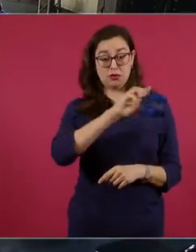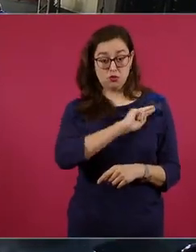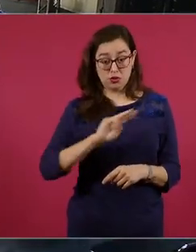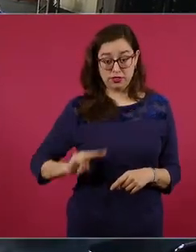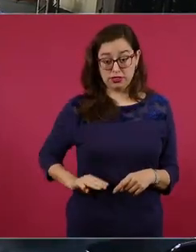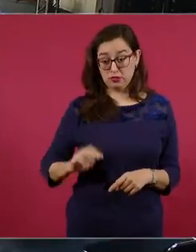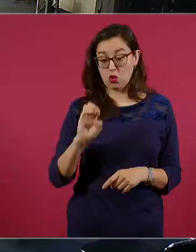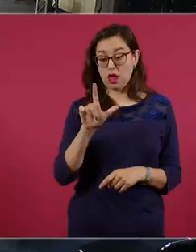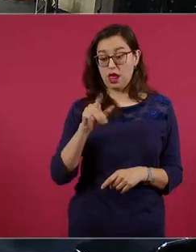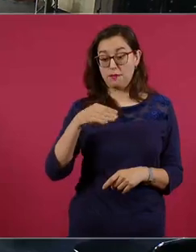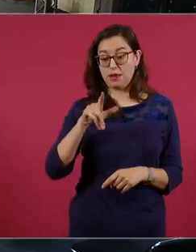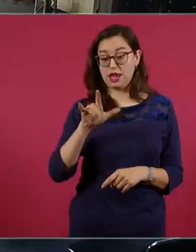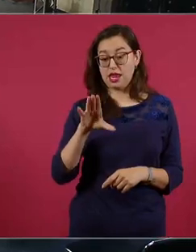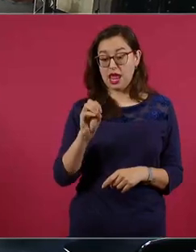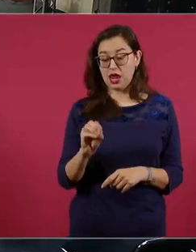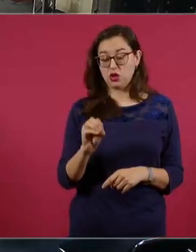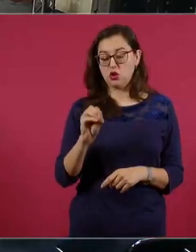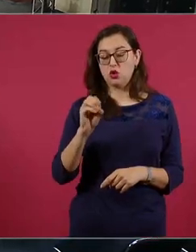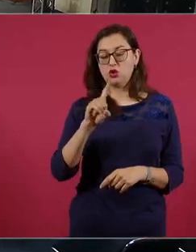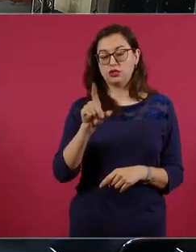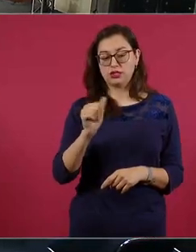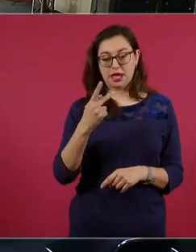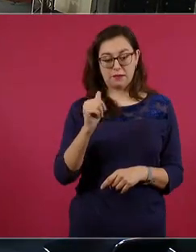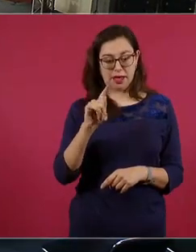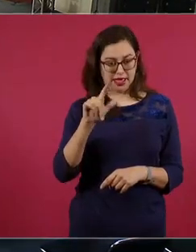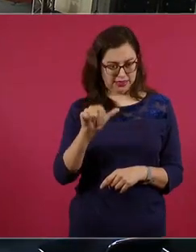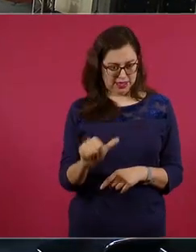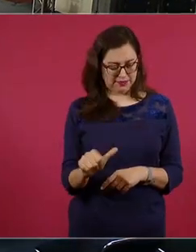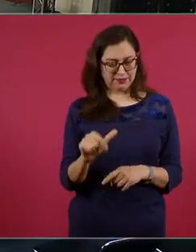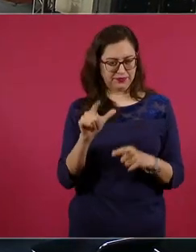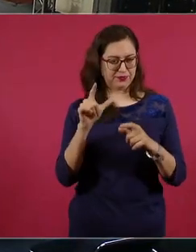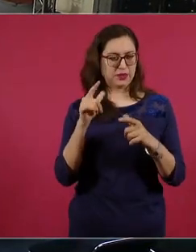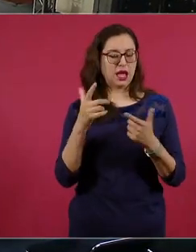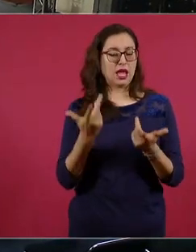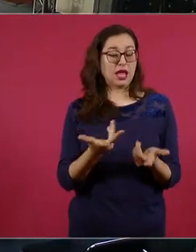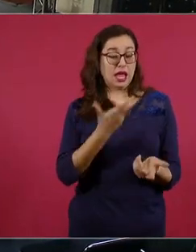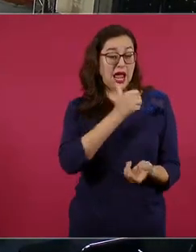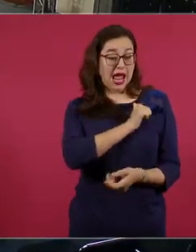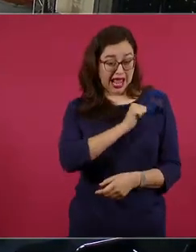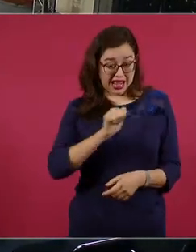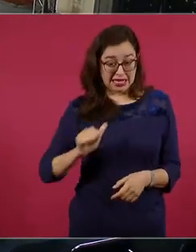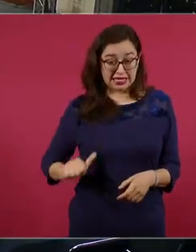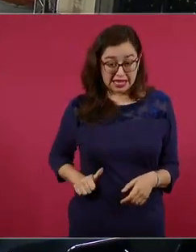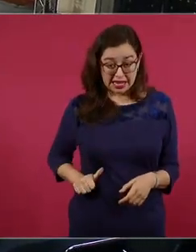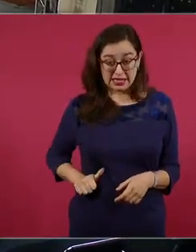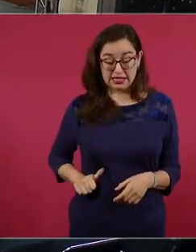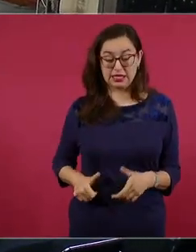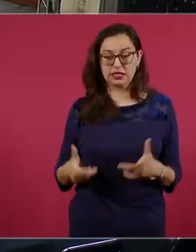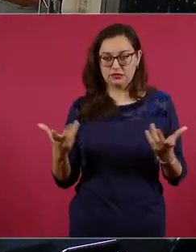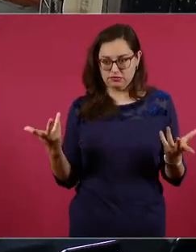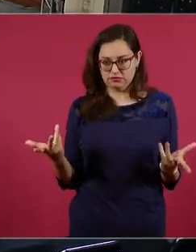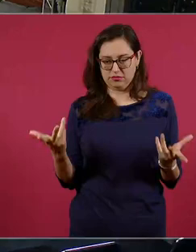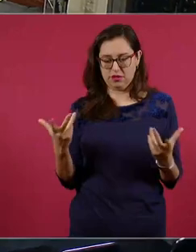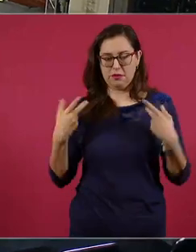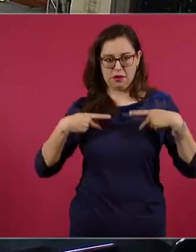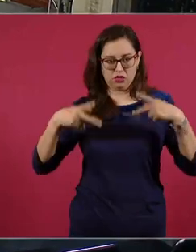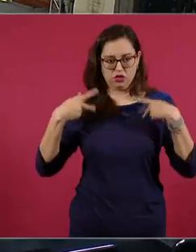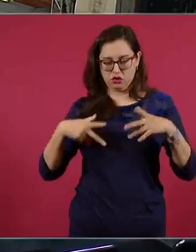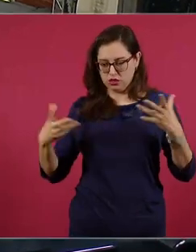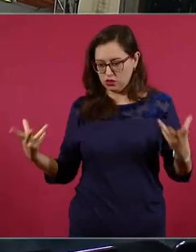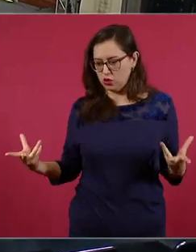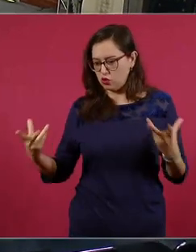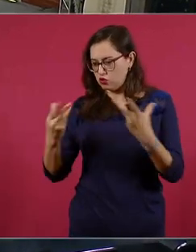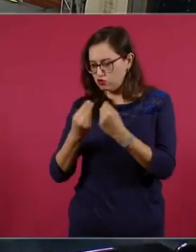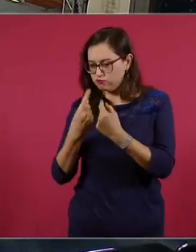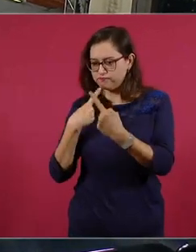Zapata y gente de Conagua, local de Hidalgo, también pues se reunieron. Ellos creen,